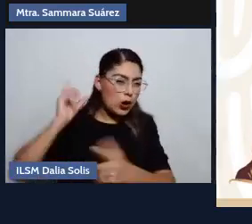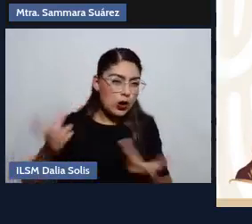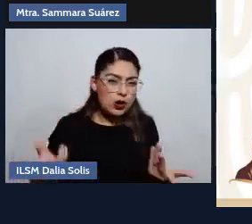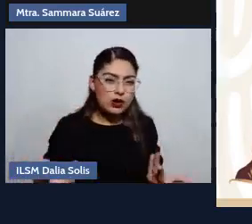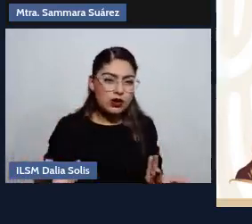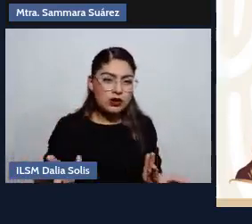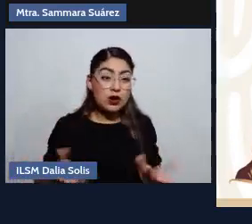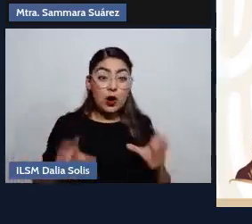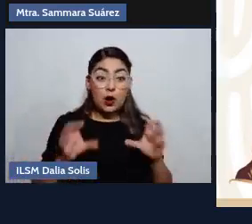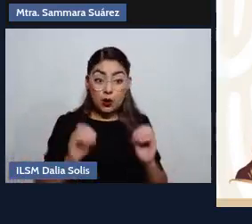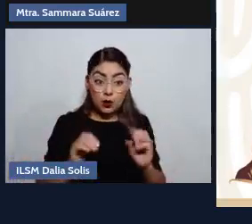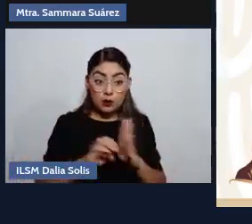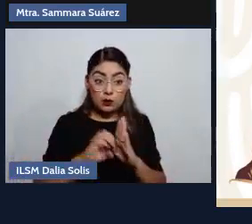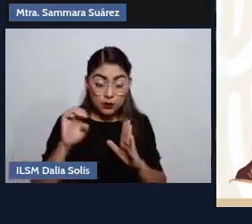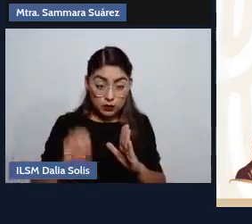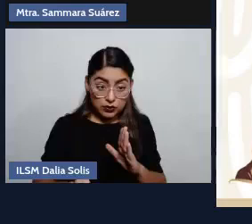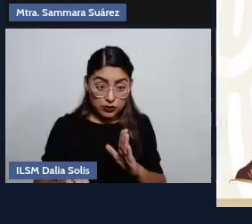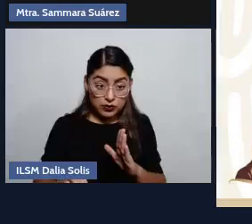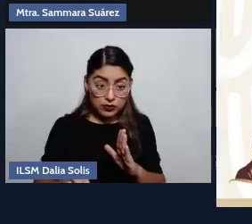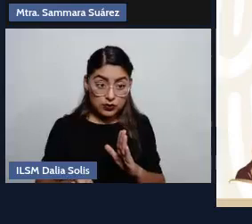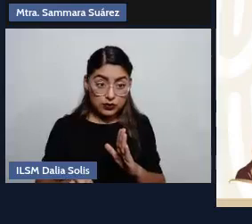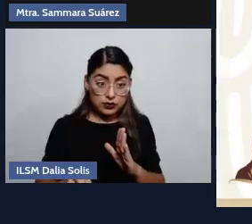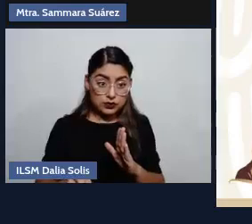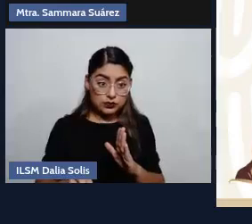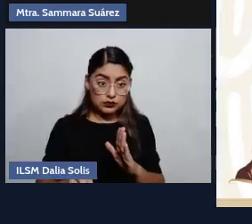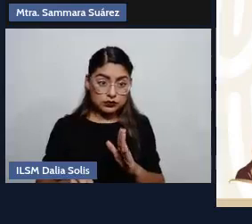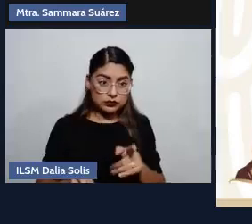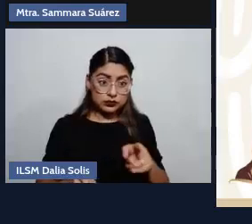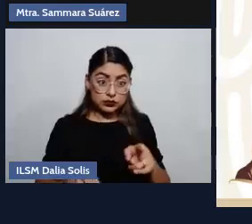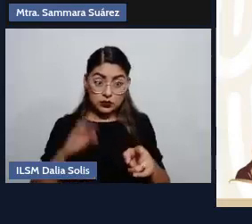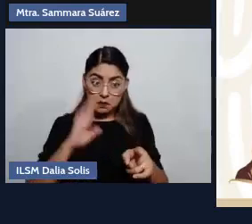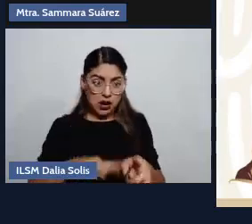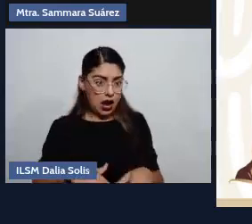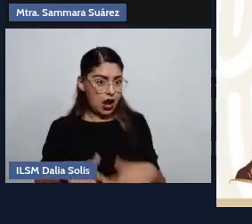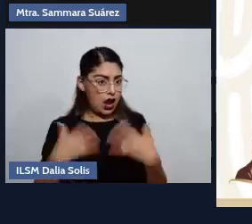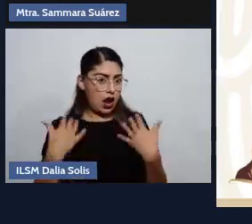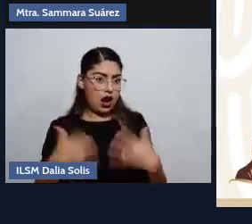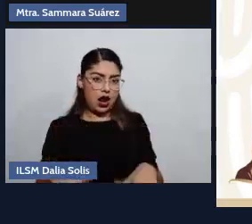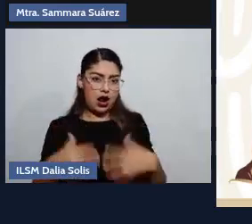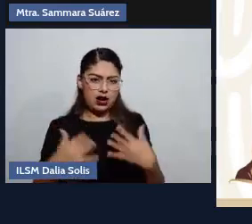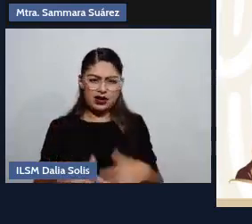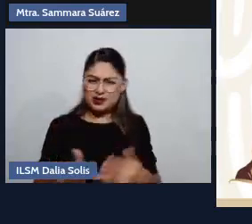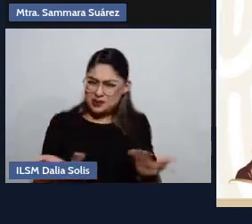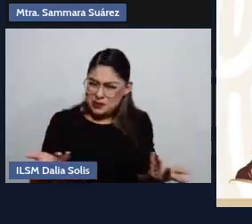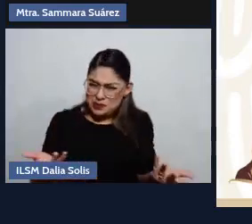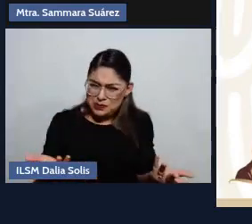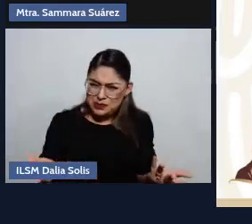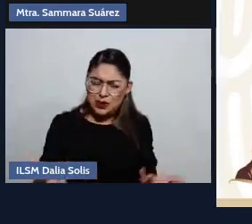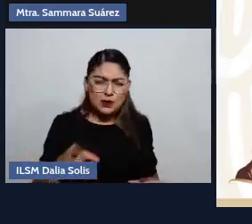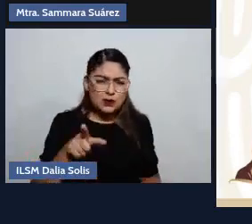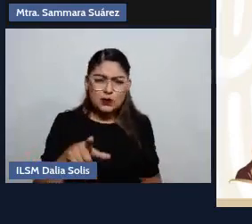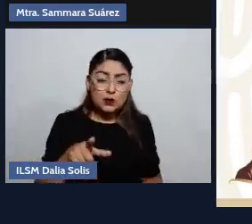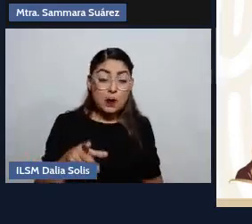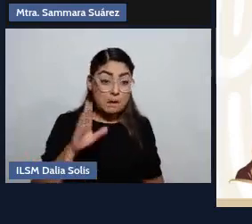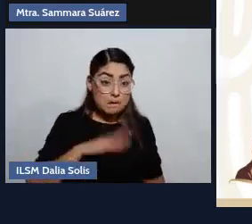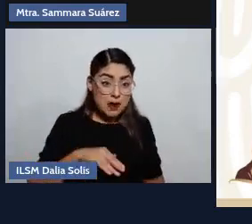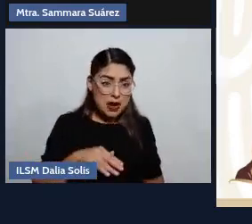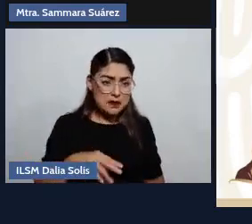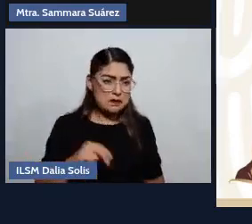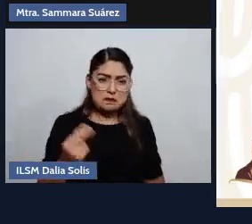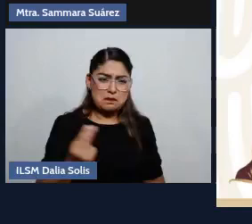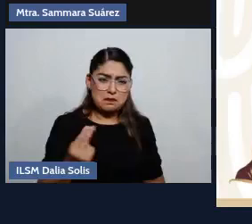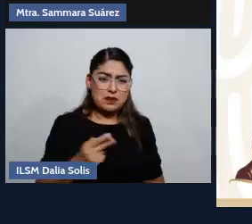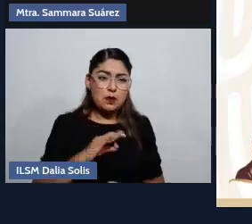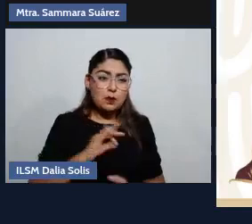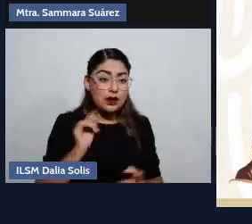ir, tan mal estás? No, o sea, creo que es muy importante ahorita que les hablaba de la